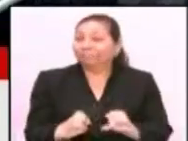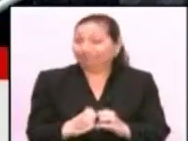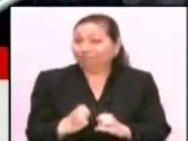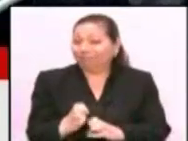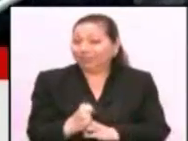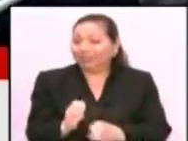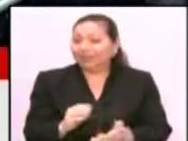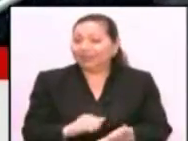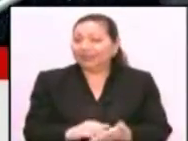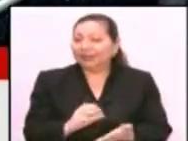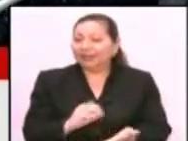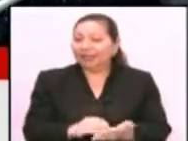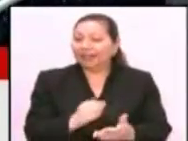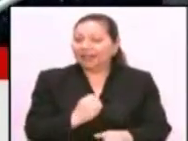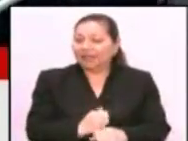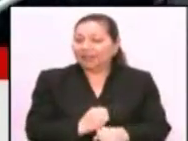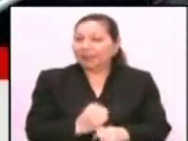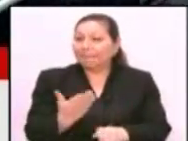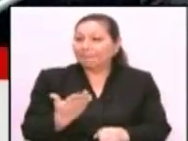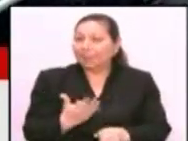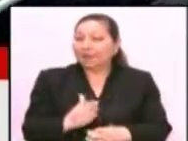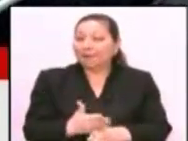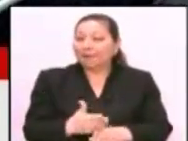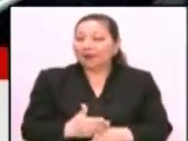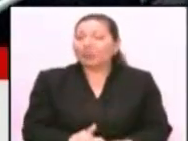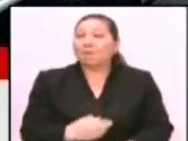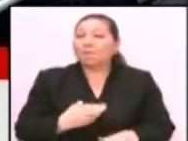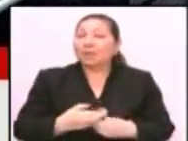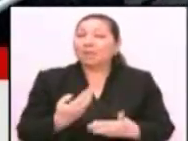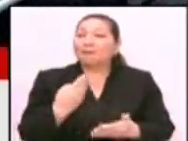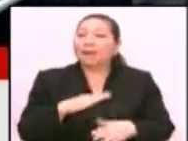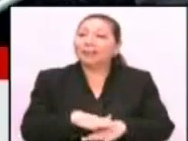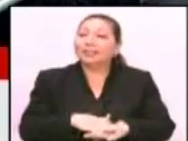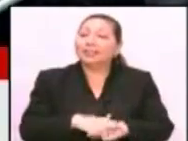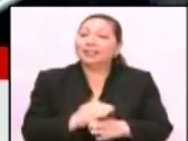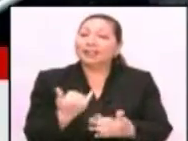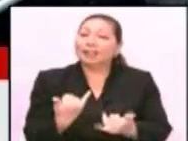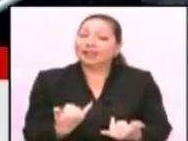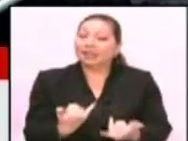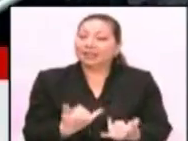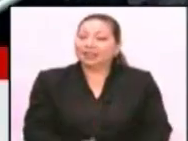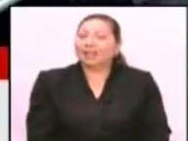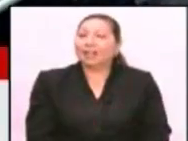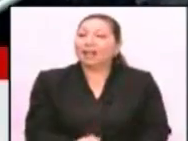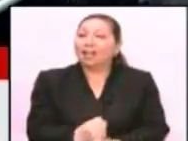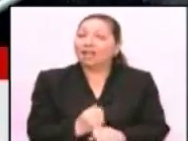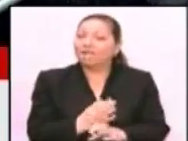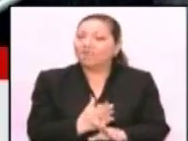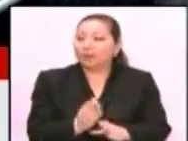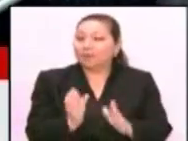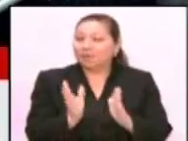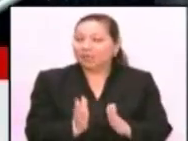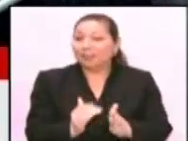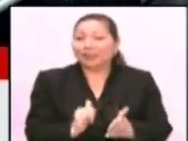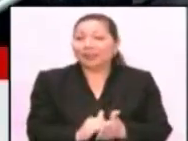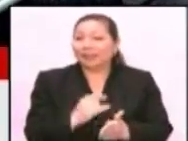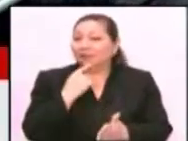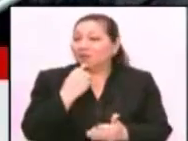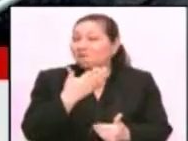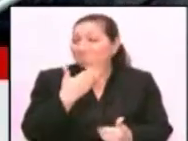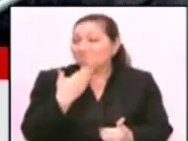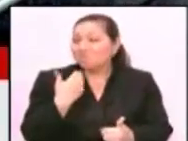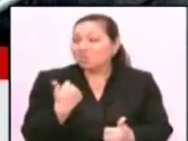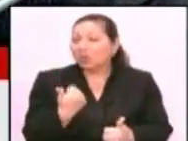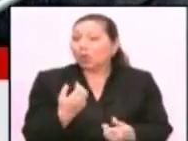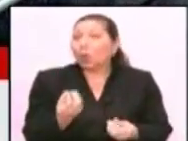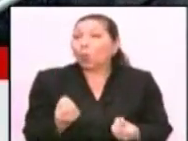trabajo del INPE están pidiendo participar en el proceso para ser parte de la formación. Y eso ha sido bien bonito,